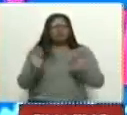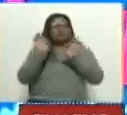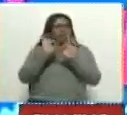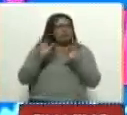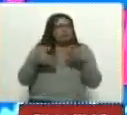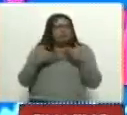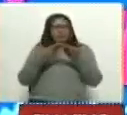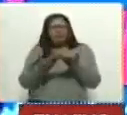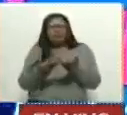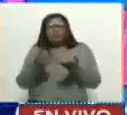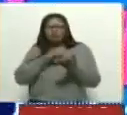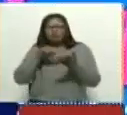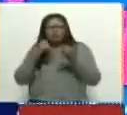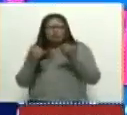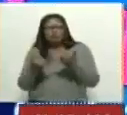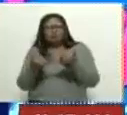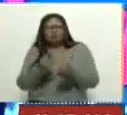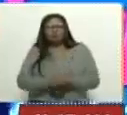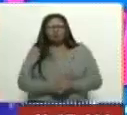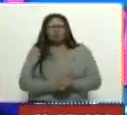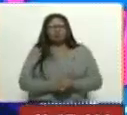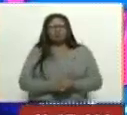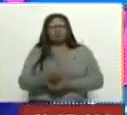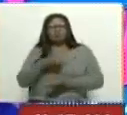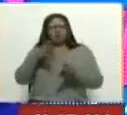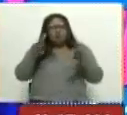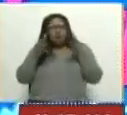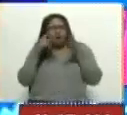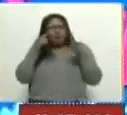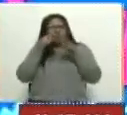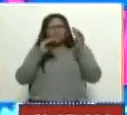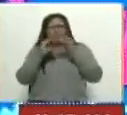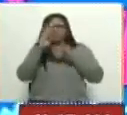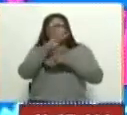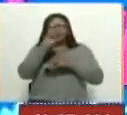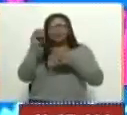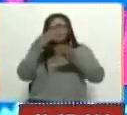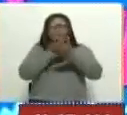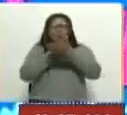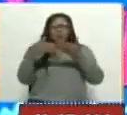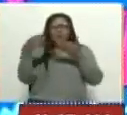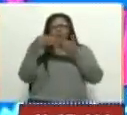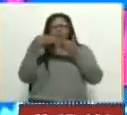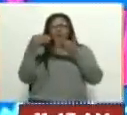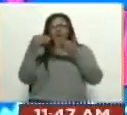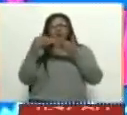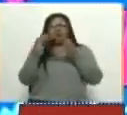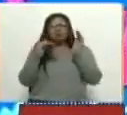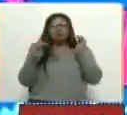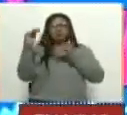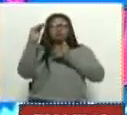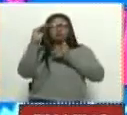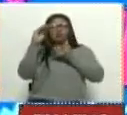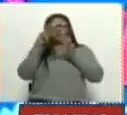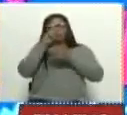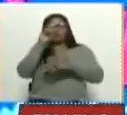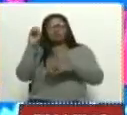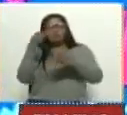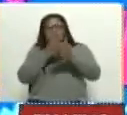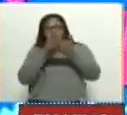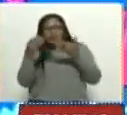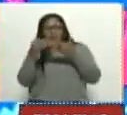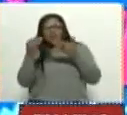lo que hemos logrado hemos logrado subir de 40 millones de dólares mensuales a un promedio de cuatrocientos producto